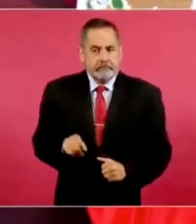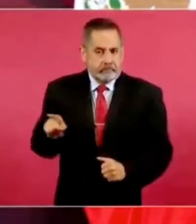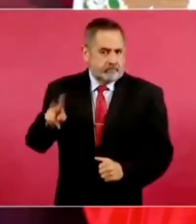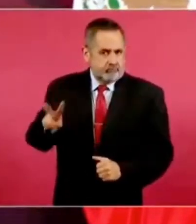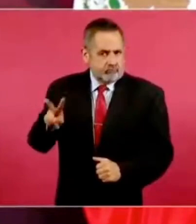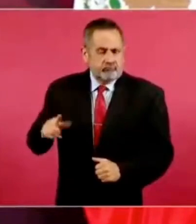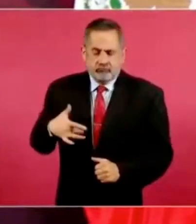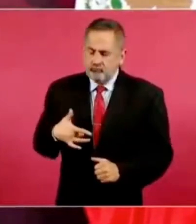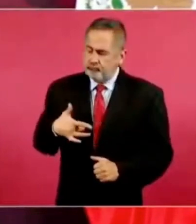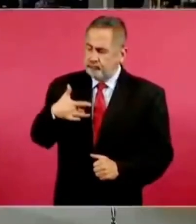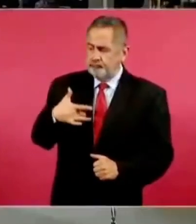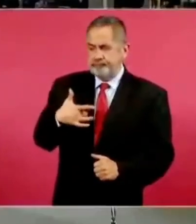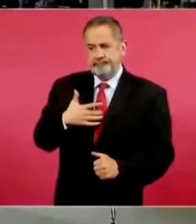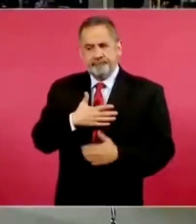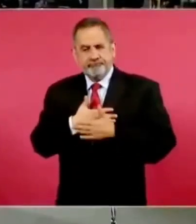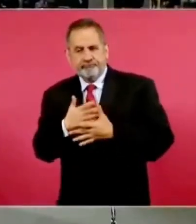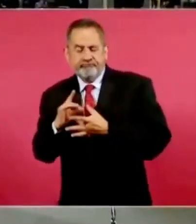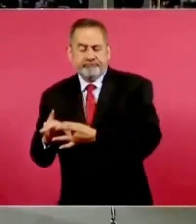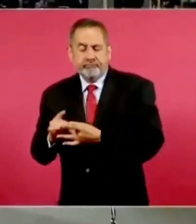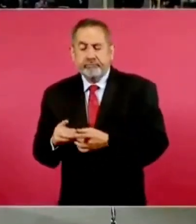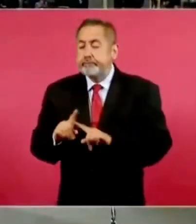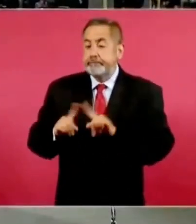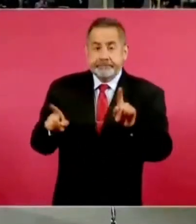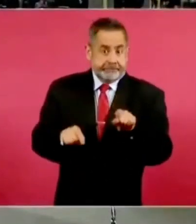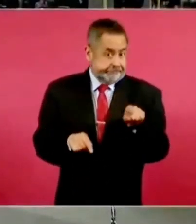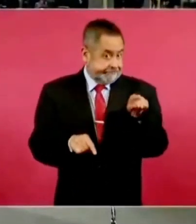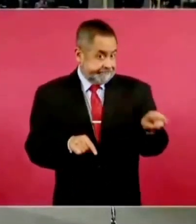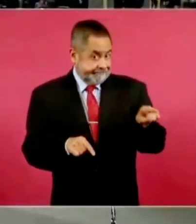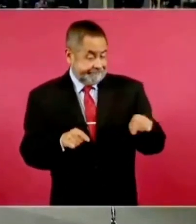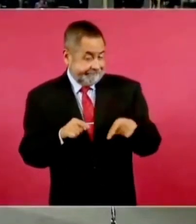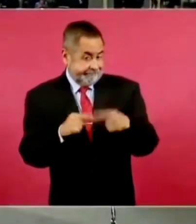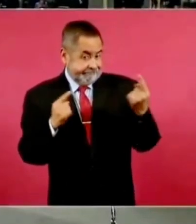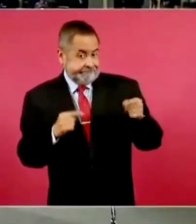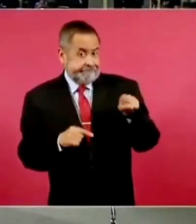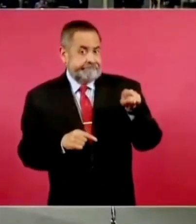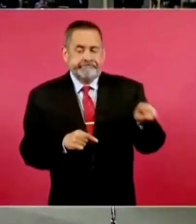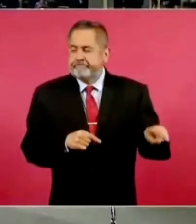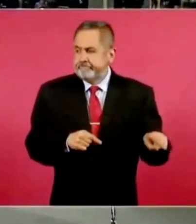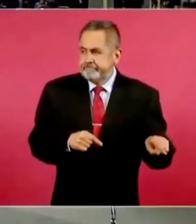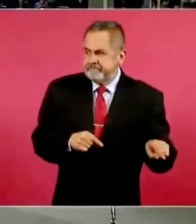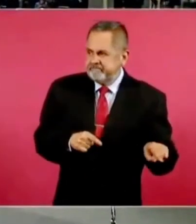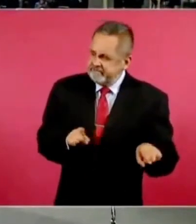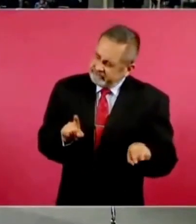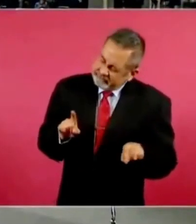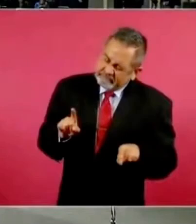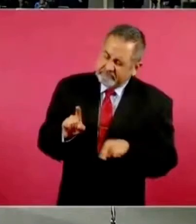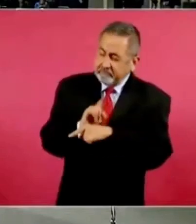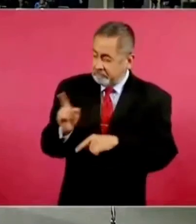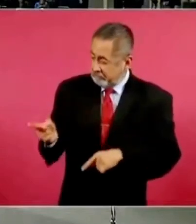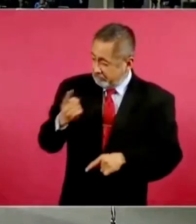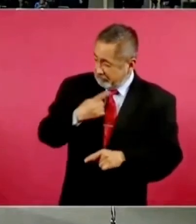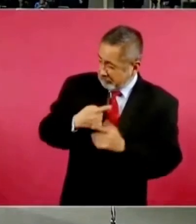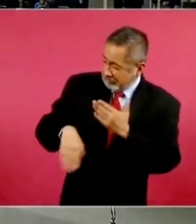humanista, sus adversarios nunca le perdonaron la